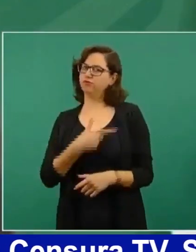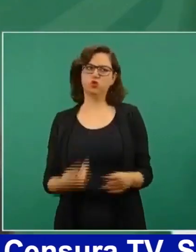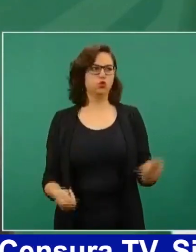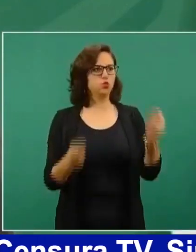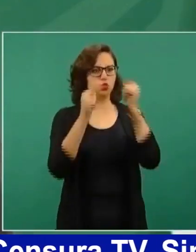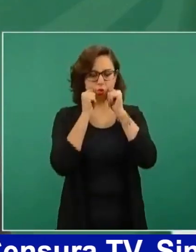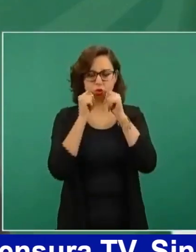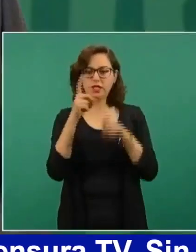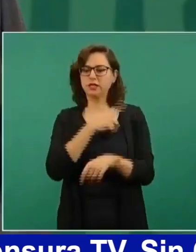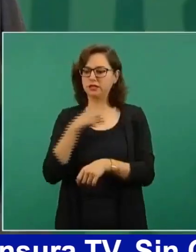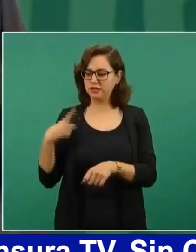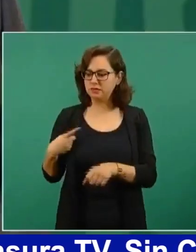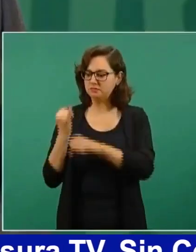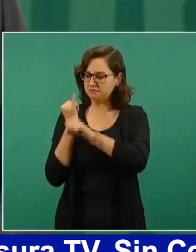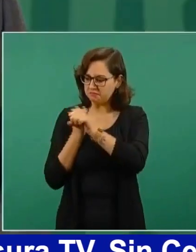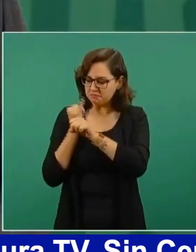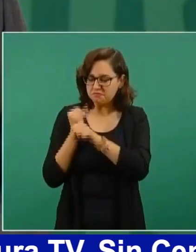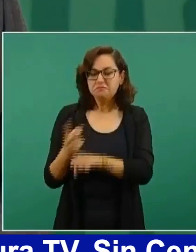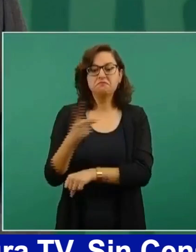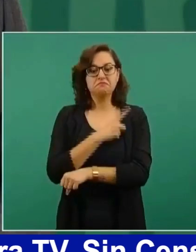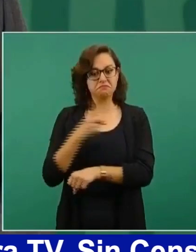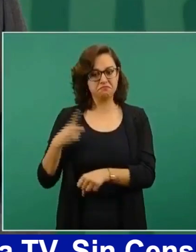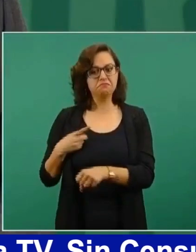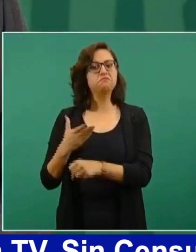se castiga a los responsables.